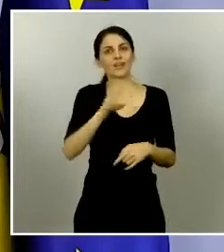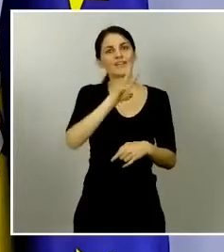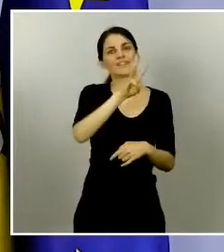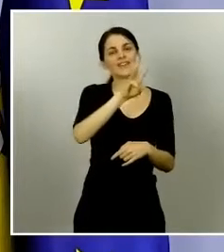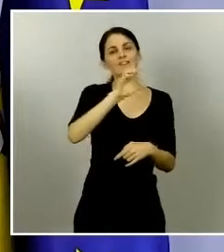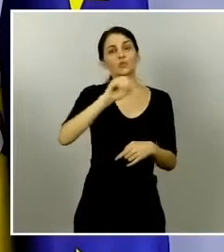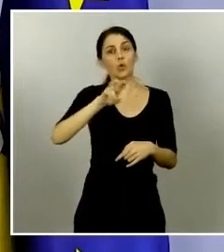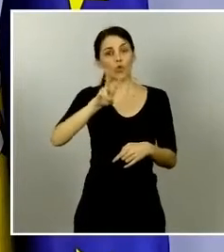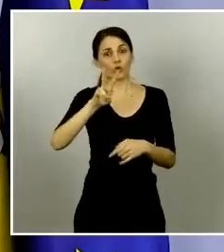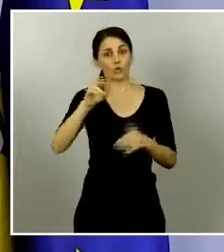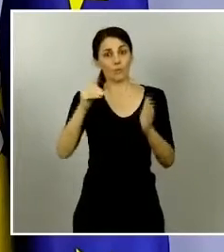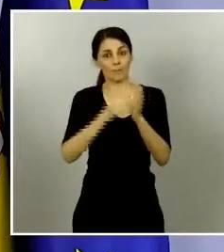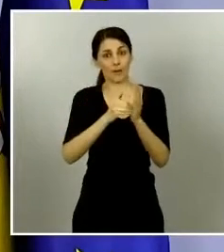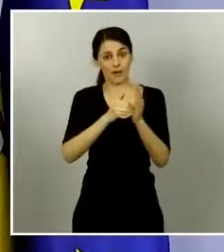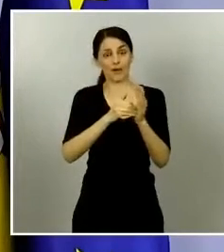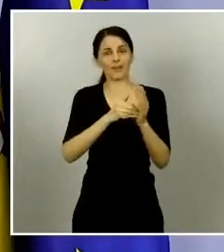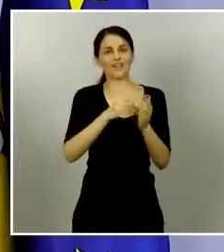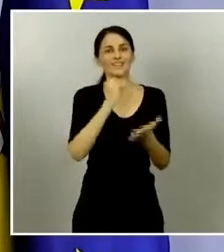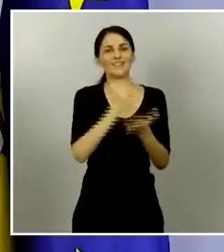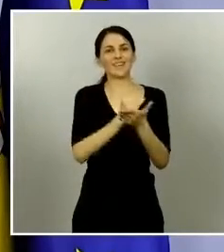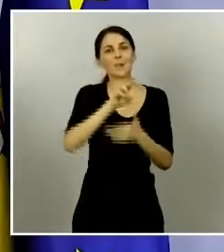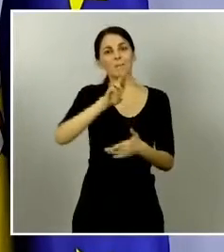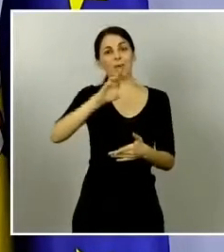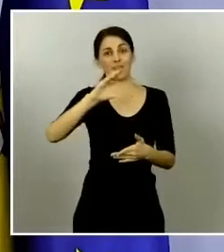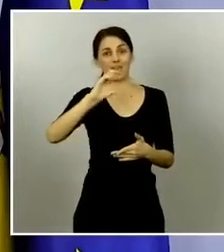15 al 21 de mayo,